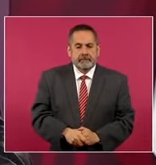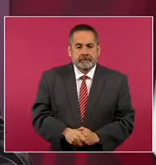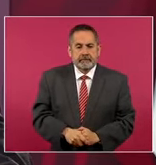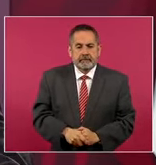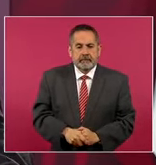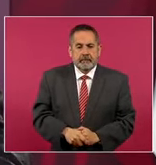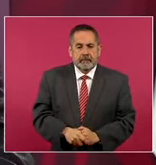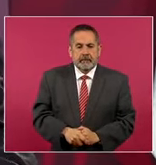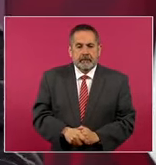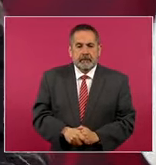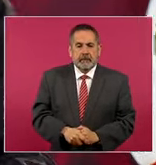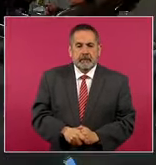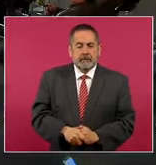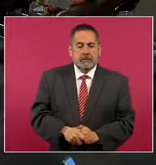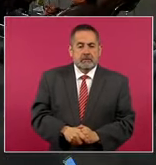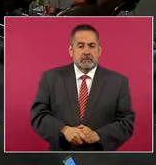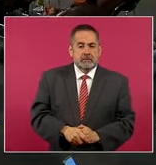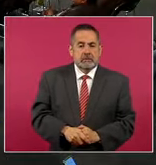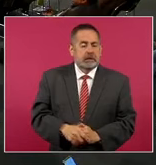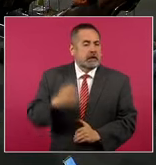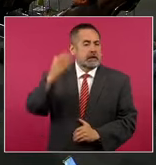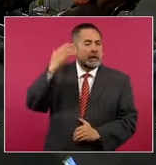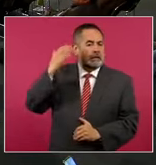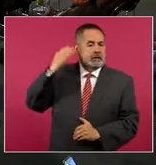Ya les he dicho, el poder de los poderes